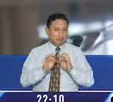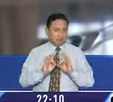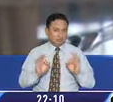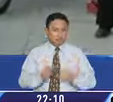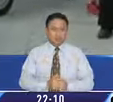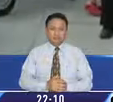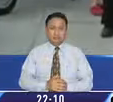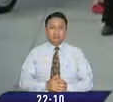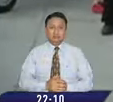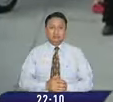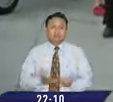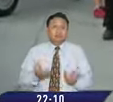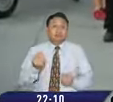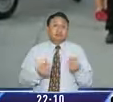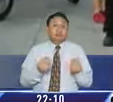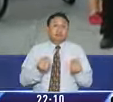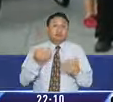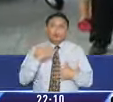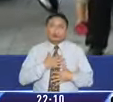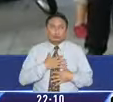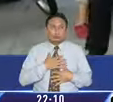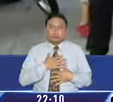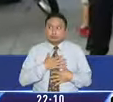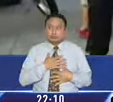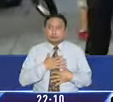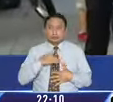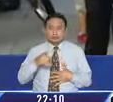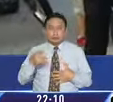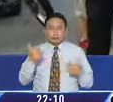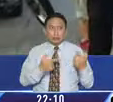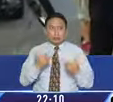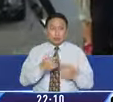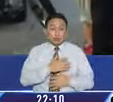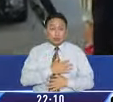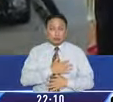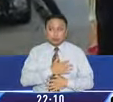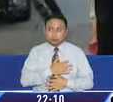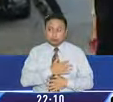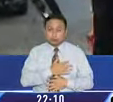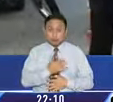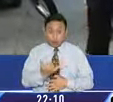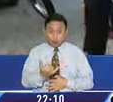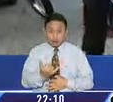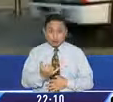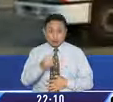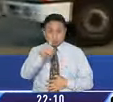Asustado, qué mapa, asustado por las balaceras que hay. ¿Hoy día hubo balaceras?